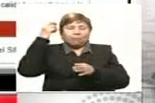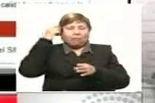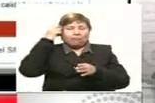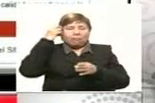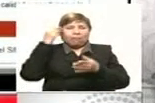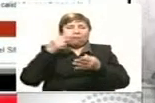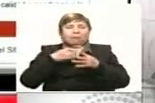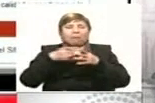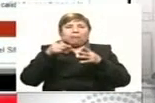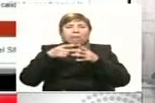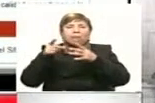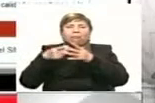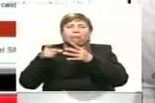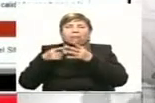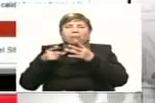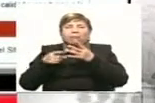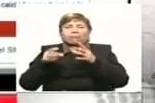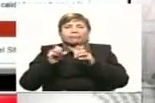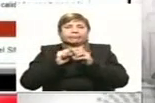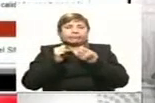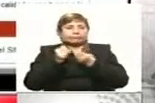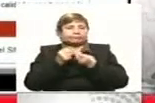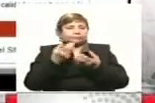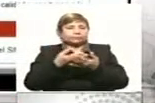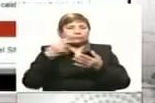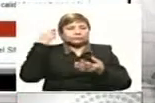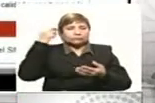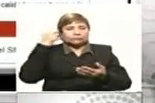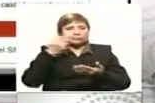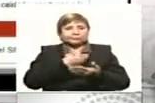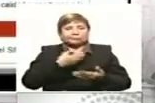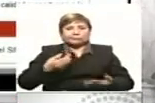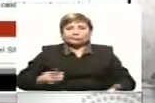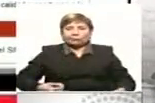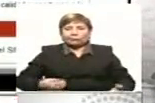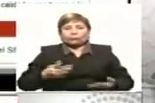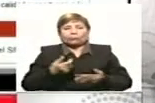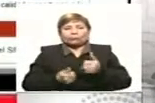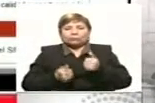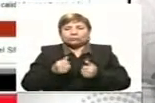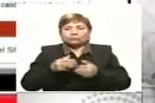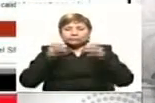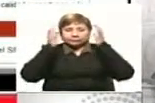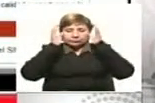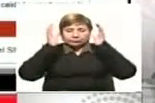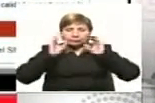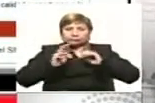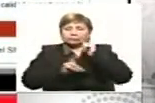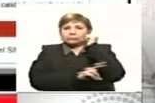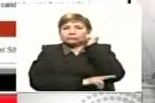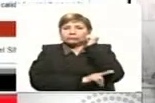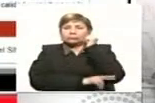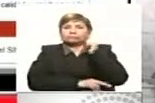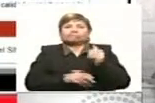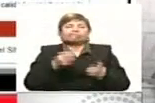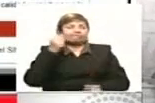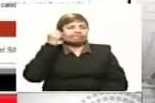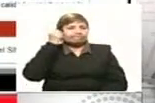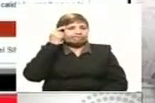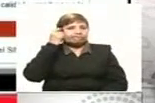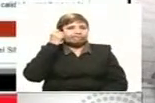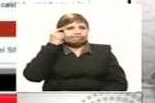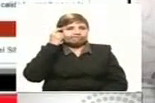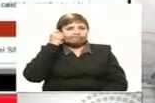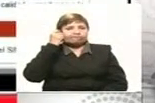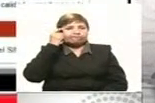nacional multisectorial, ¿no? Y es una política de Estado del acuerdo nacional, ¿no? Que entiende,